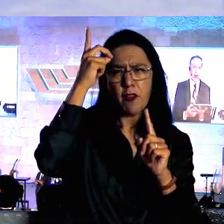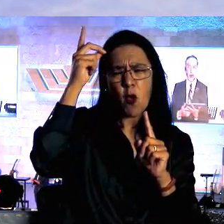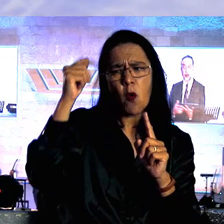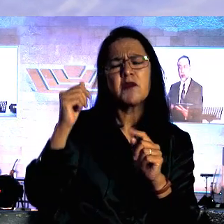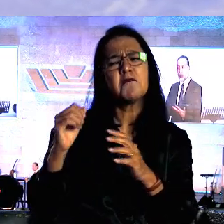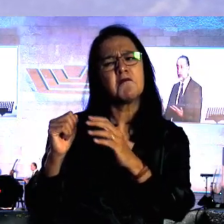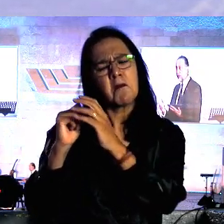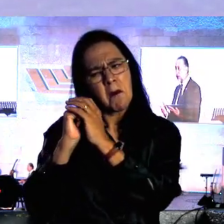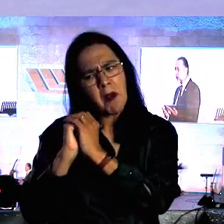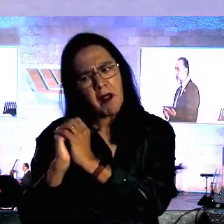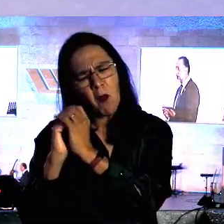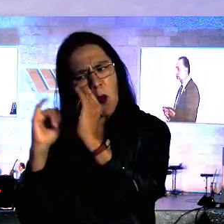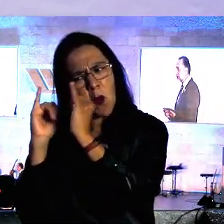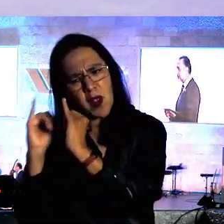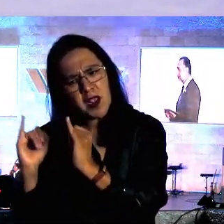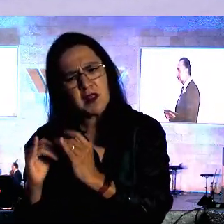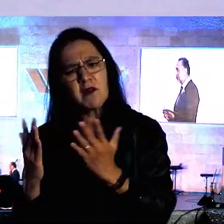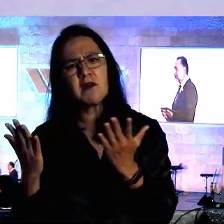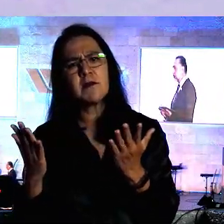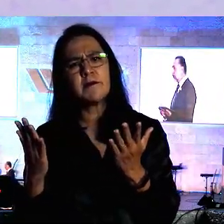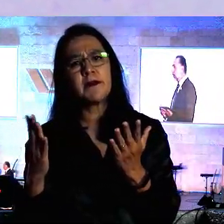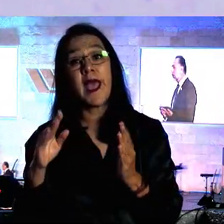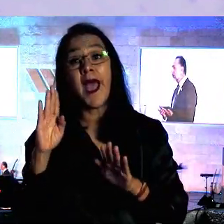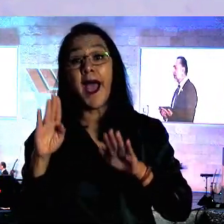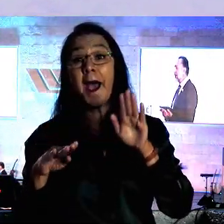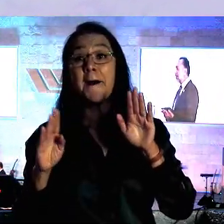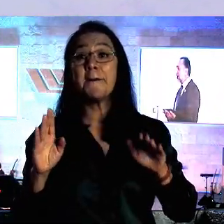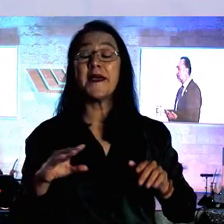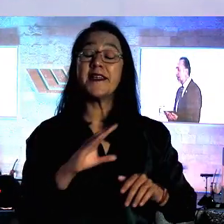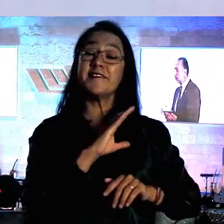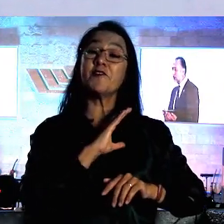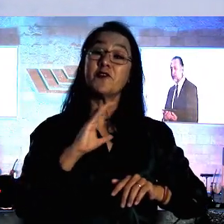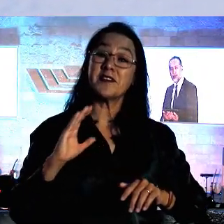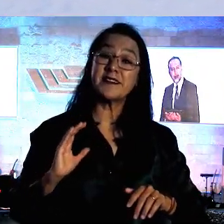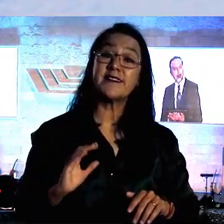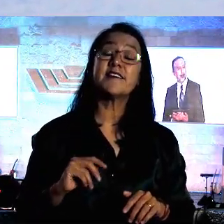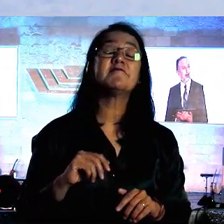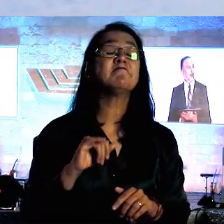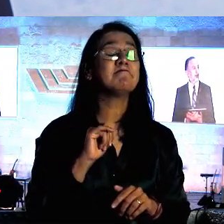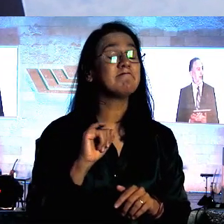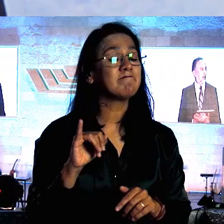y sabes que hay muchos cristianos así bueno ya no sé si decirles cristianos